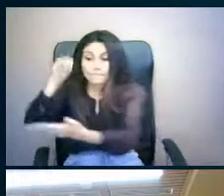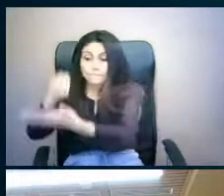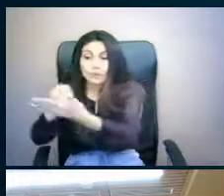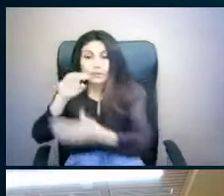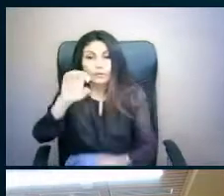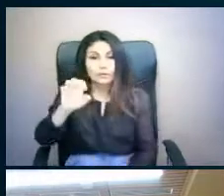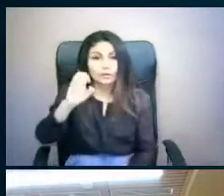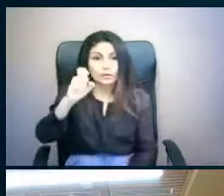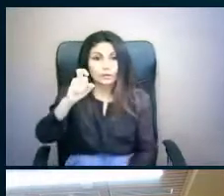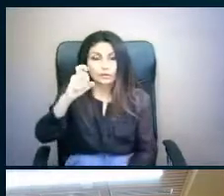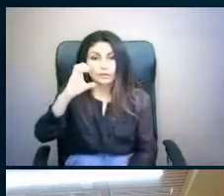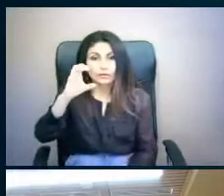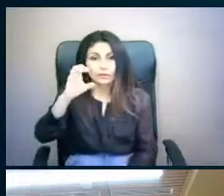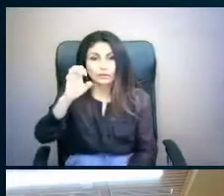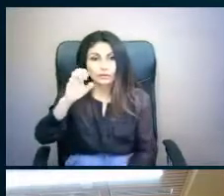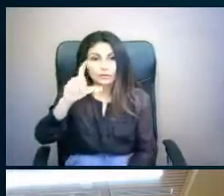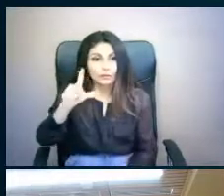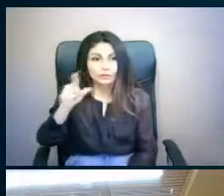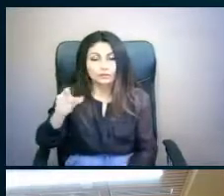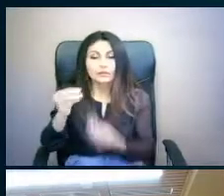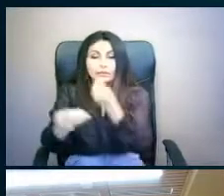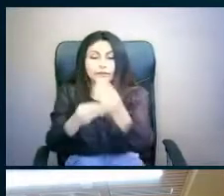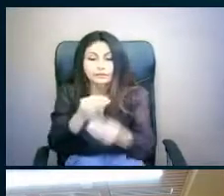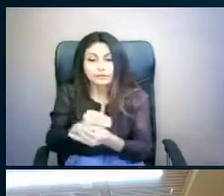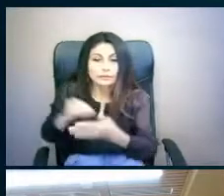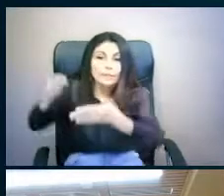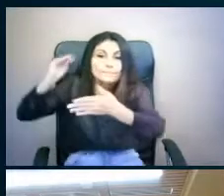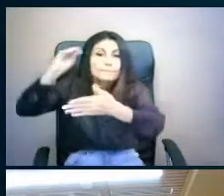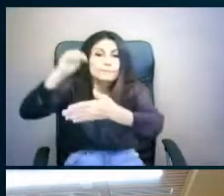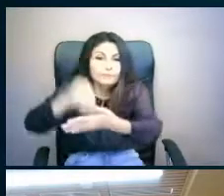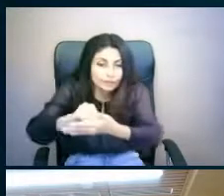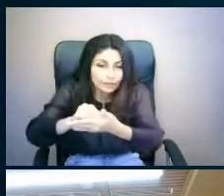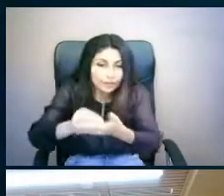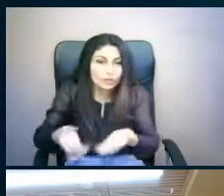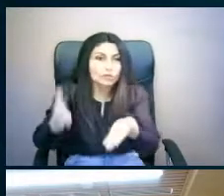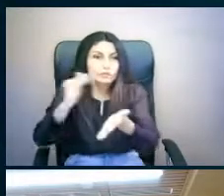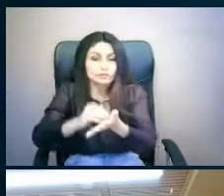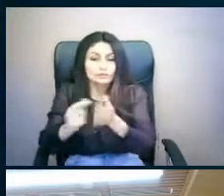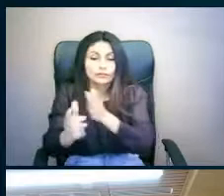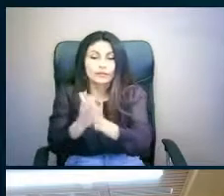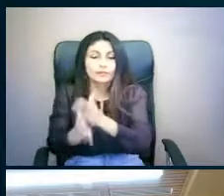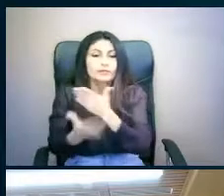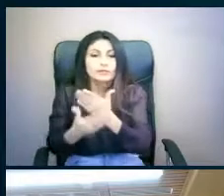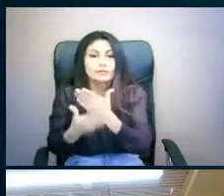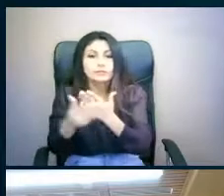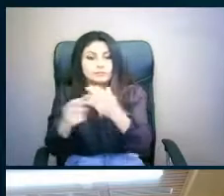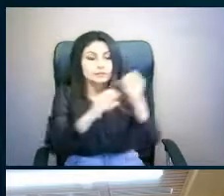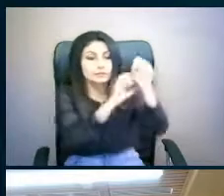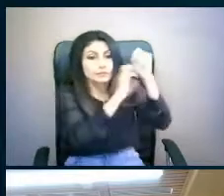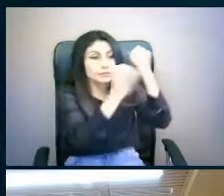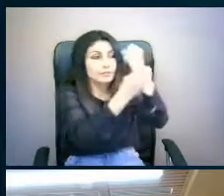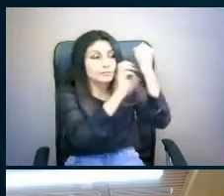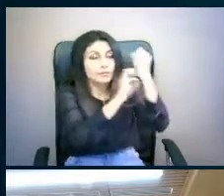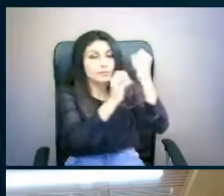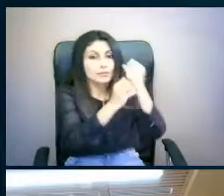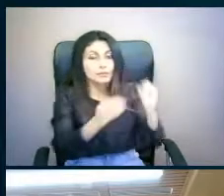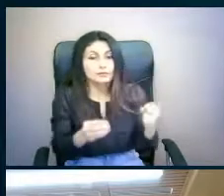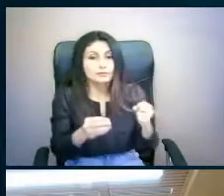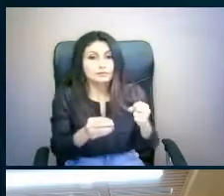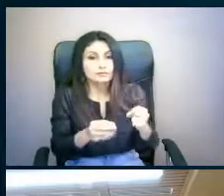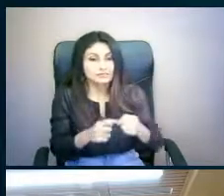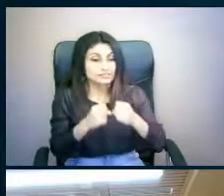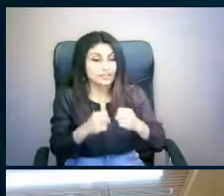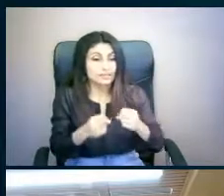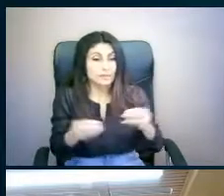cuadro al que se le ingresaba el número de transformador y luego salía el registro si estaba sobrecargado o no. Este proceso tenía una duración de